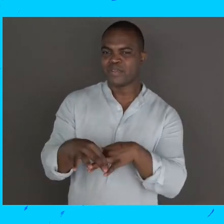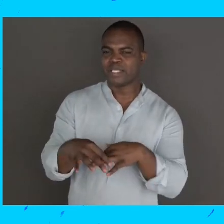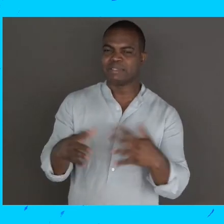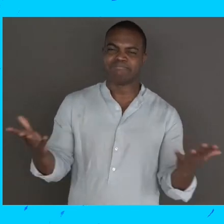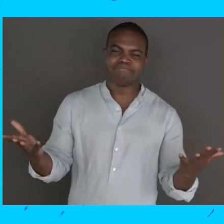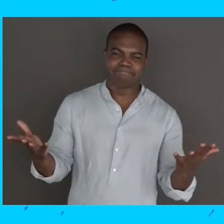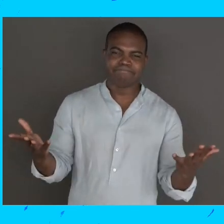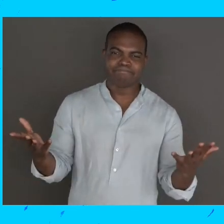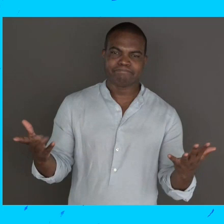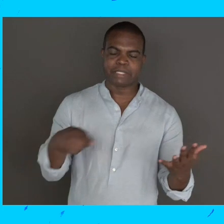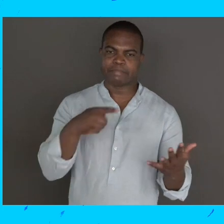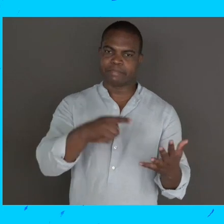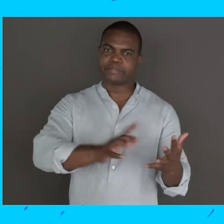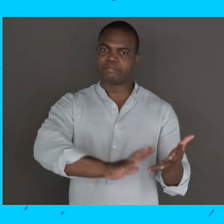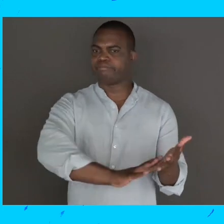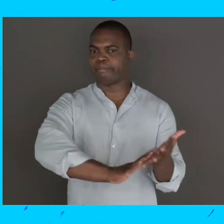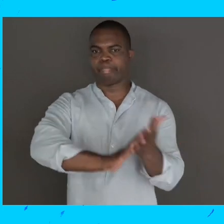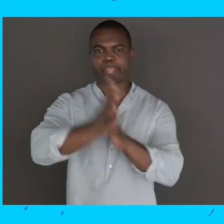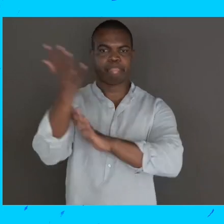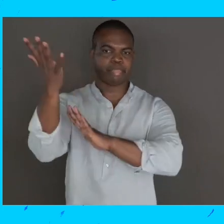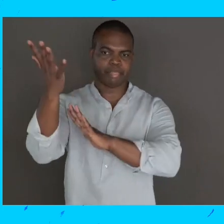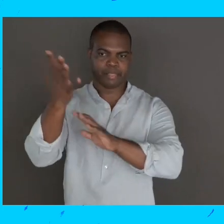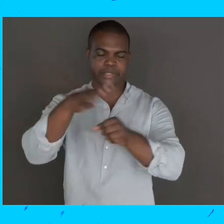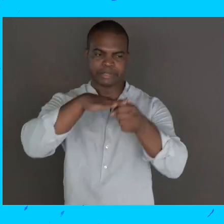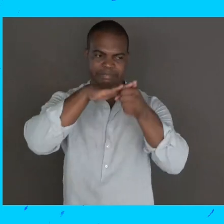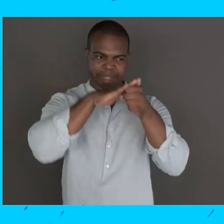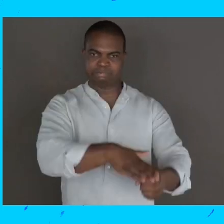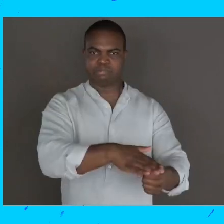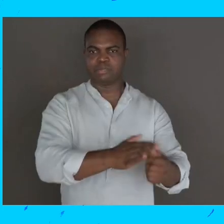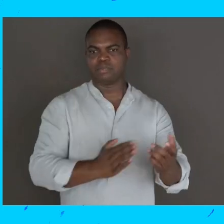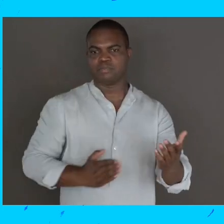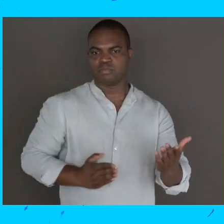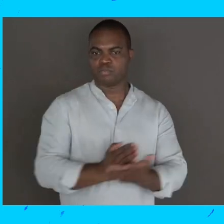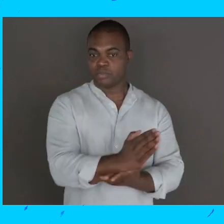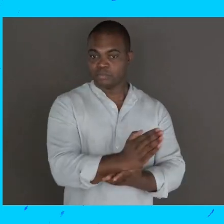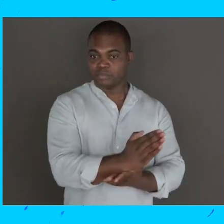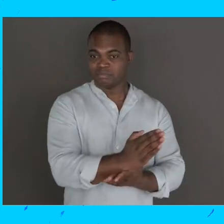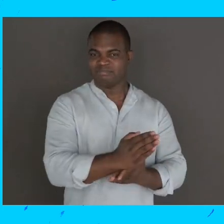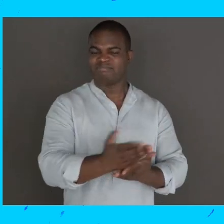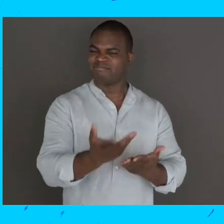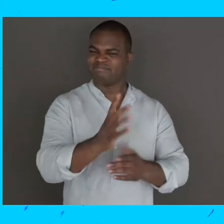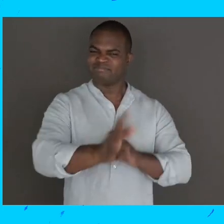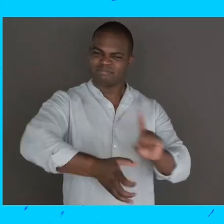los adolescentes como una etapa mayor de la campaña